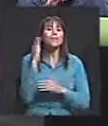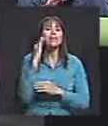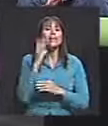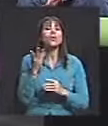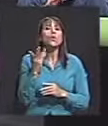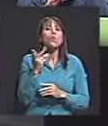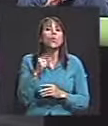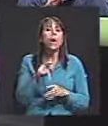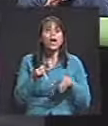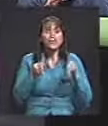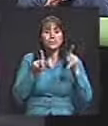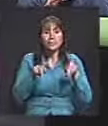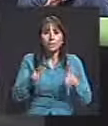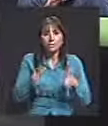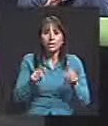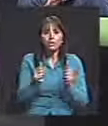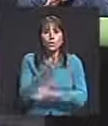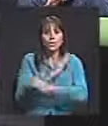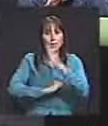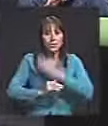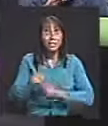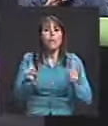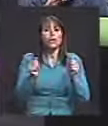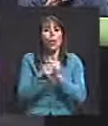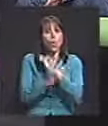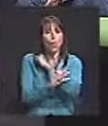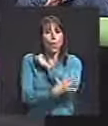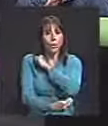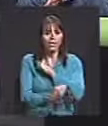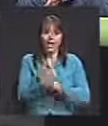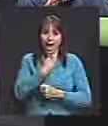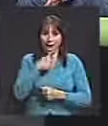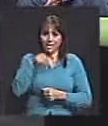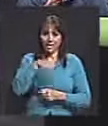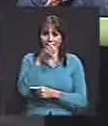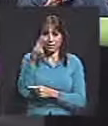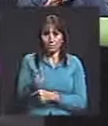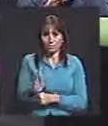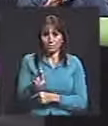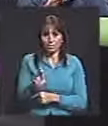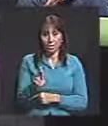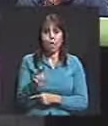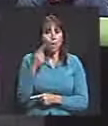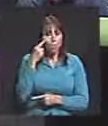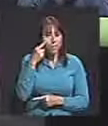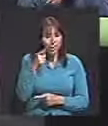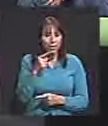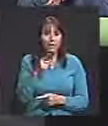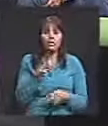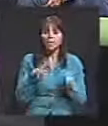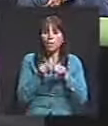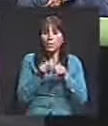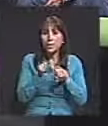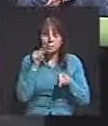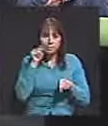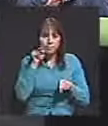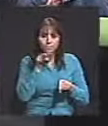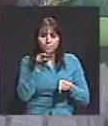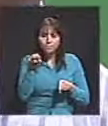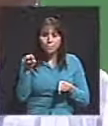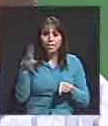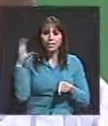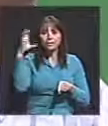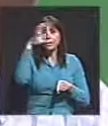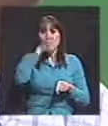en el país, ratificar esa información, identificar lugares geográficos en los que hay